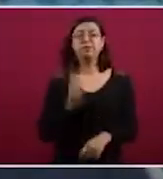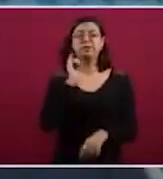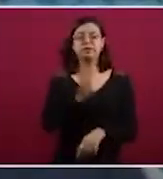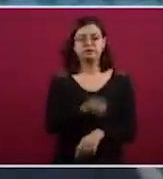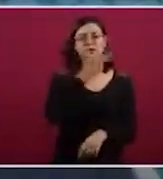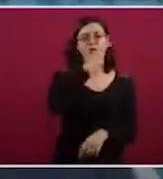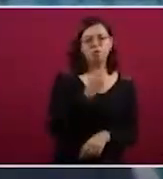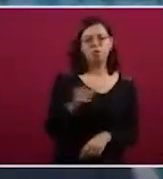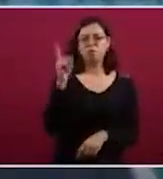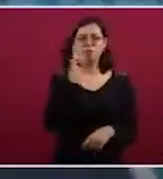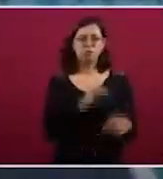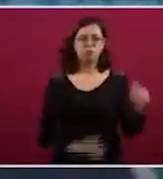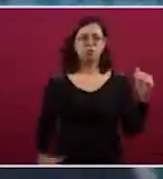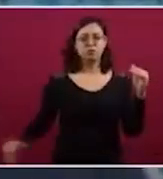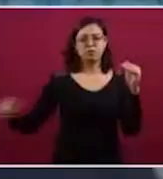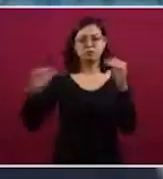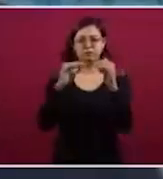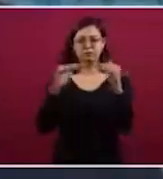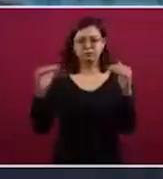mujeres y hombres.